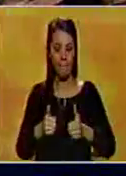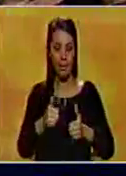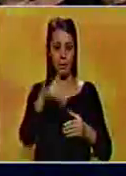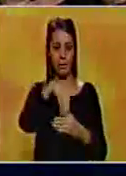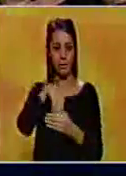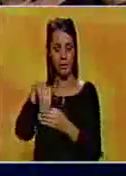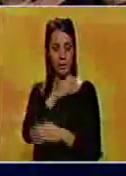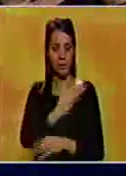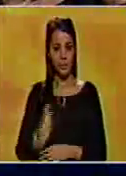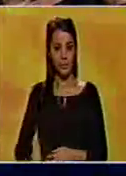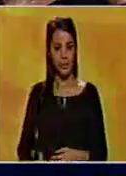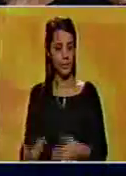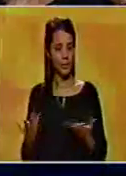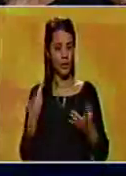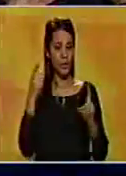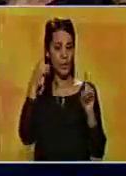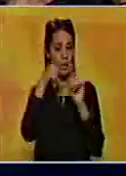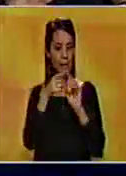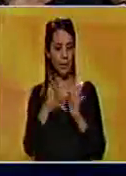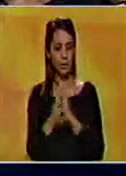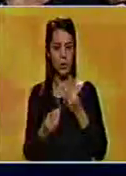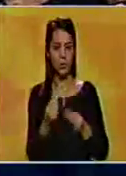comicios para buscar una alternativa distinta